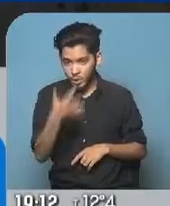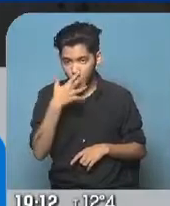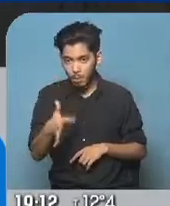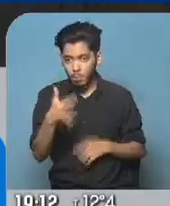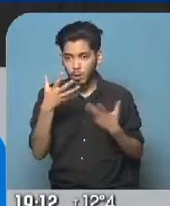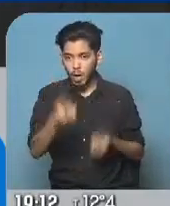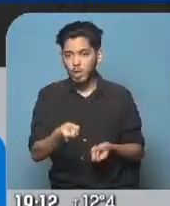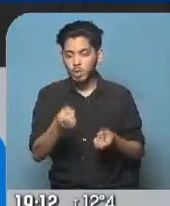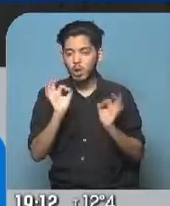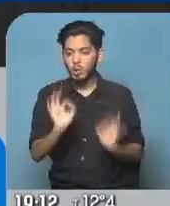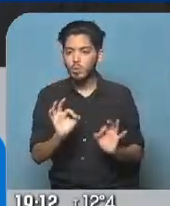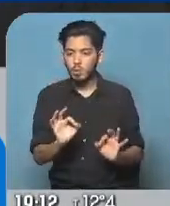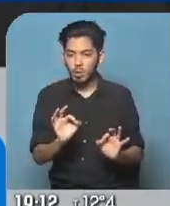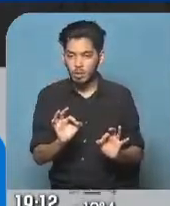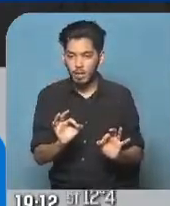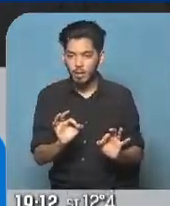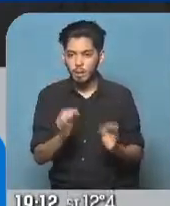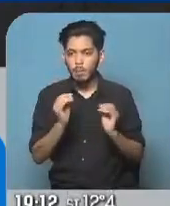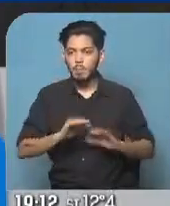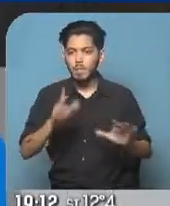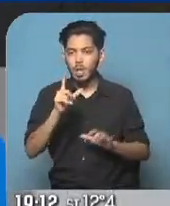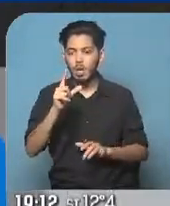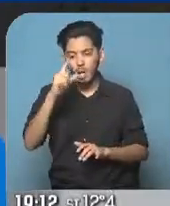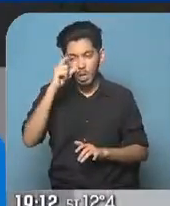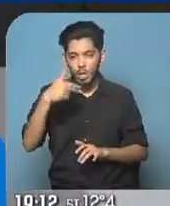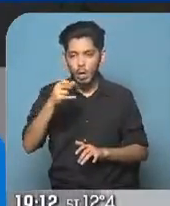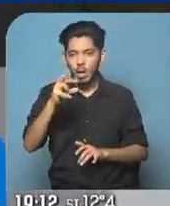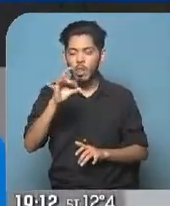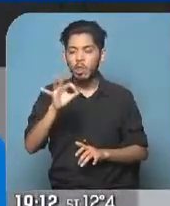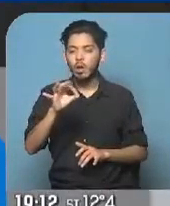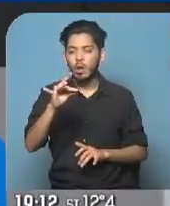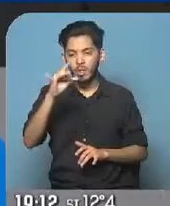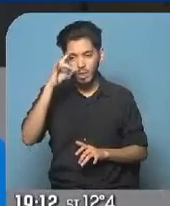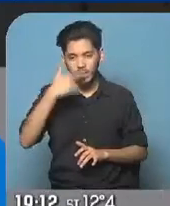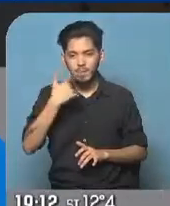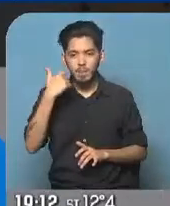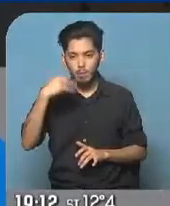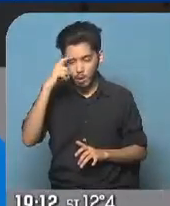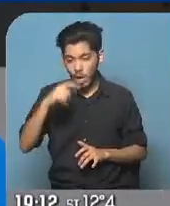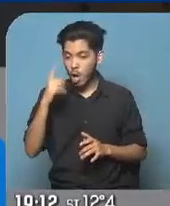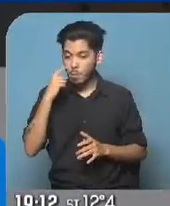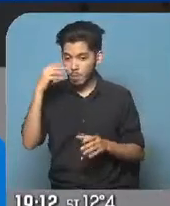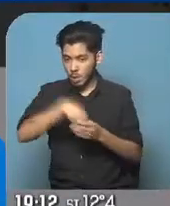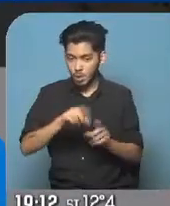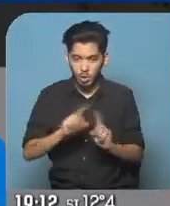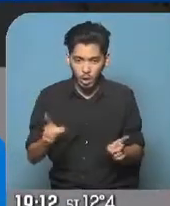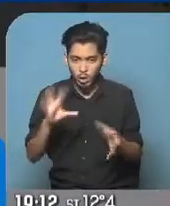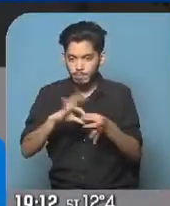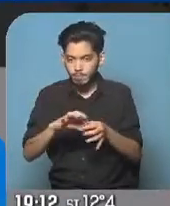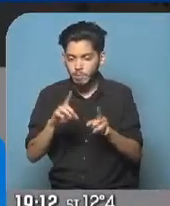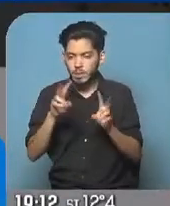tuvo la ayuda suficiente empezando por leonardo de simone y a pesar de que a él no lo hayan involucrado y no lo hayan